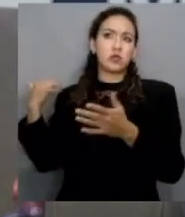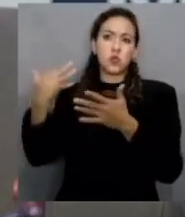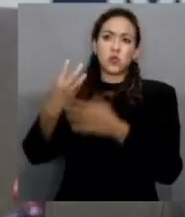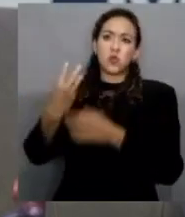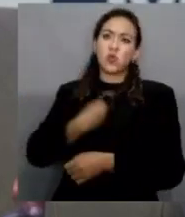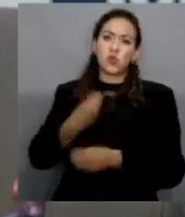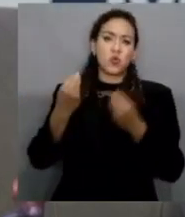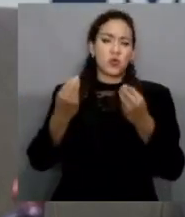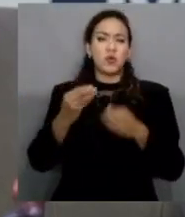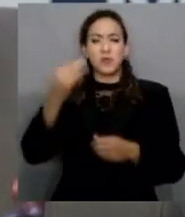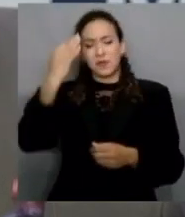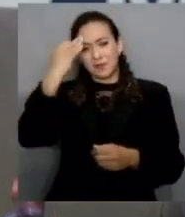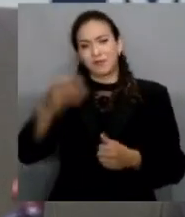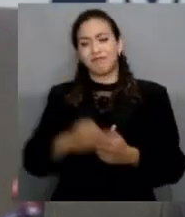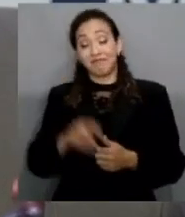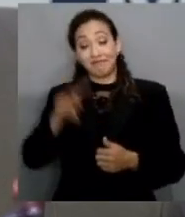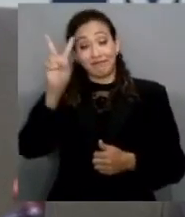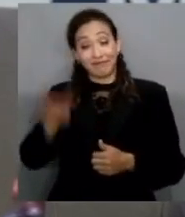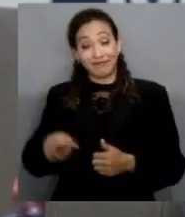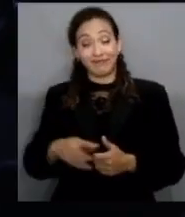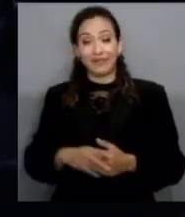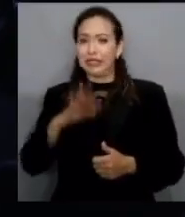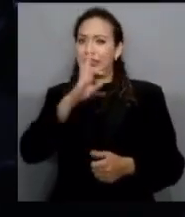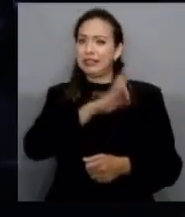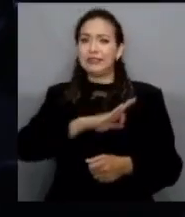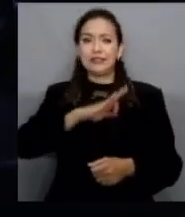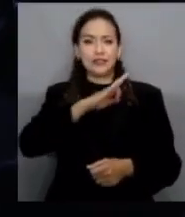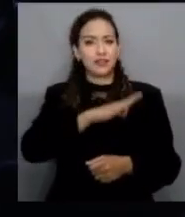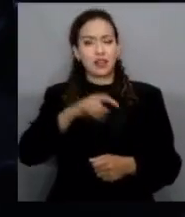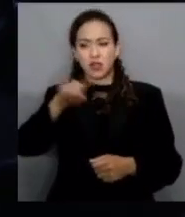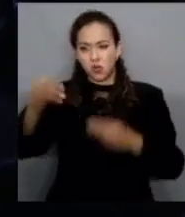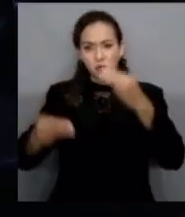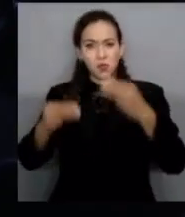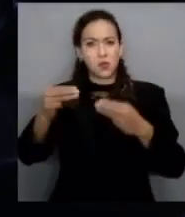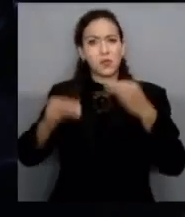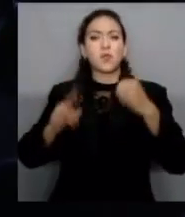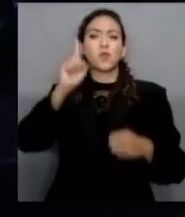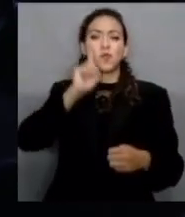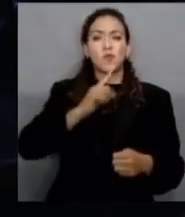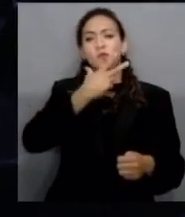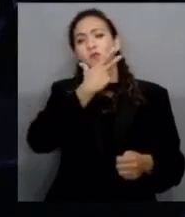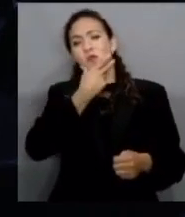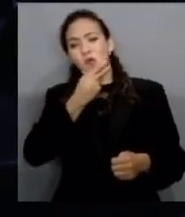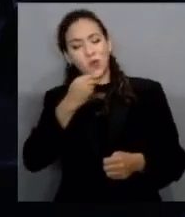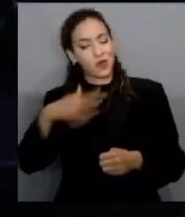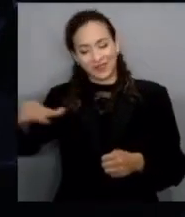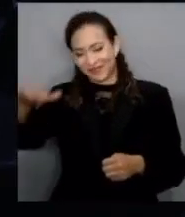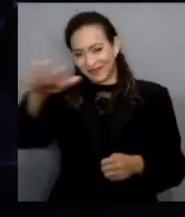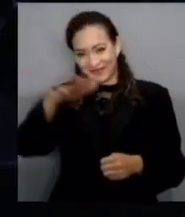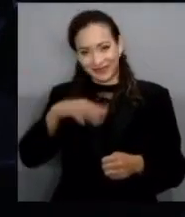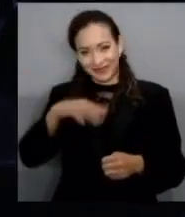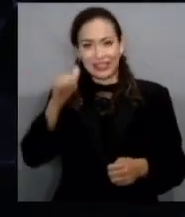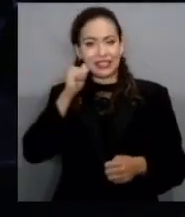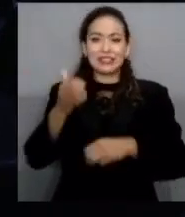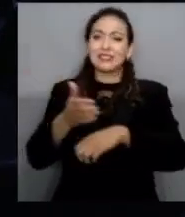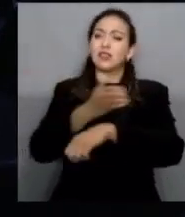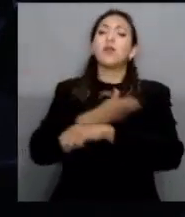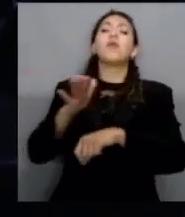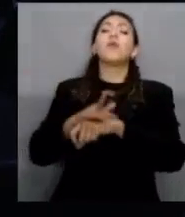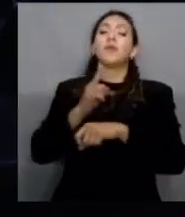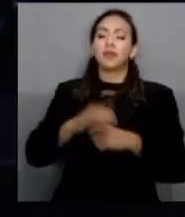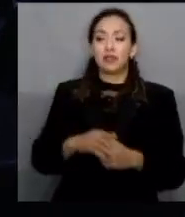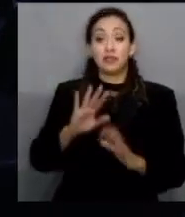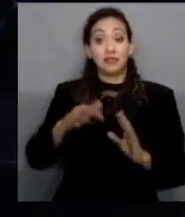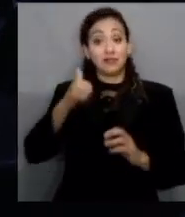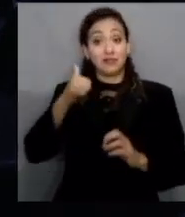es que yo sí quiero felicitar a estos grandes ministros y ministras que nos han acompañado, porque ha sido 6